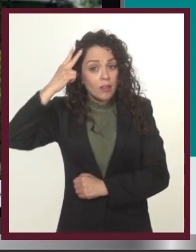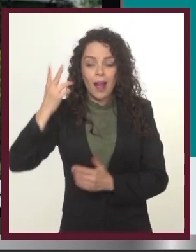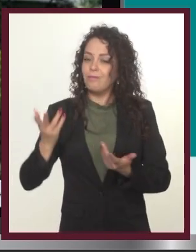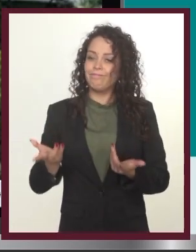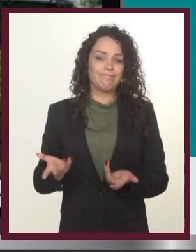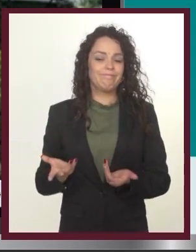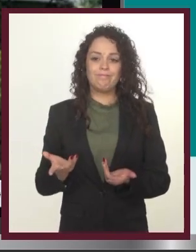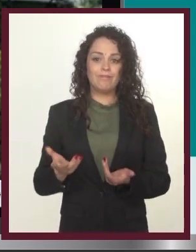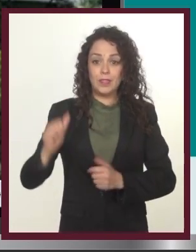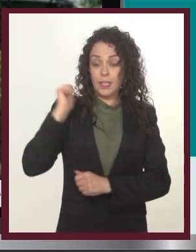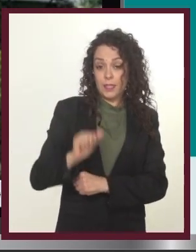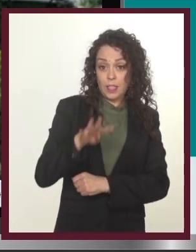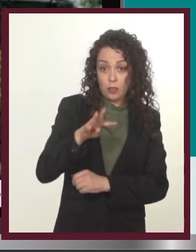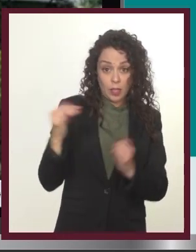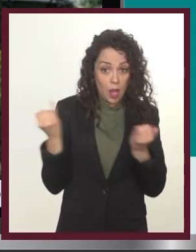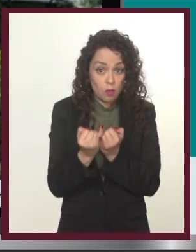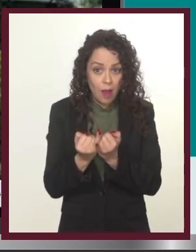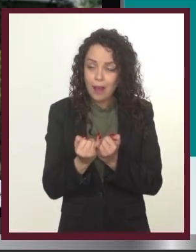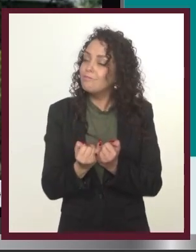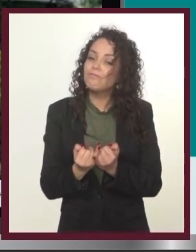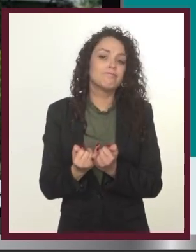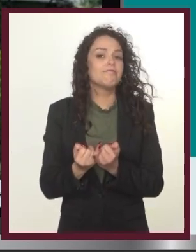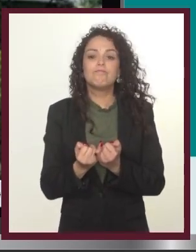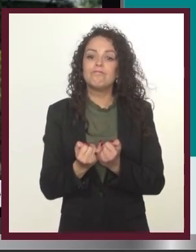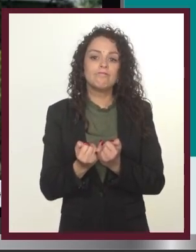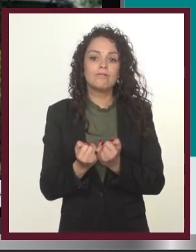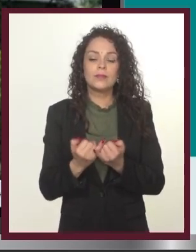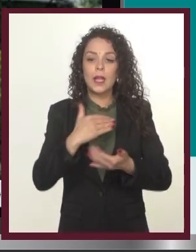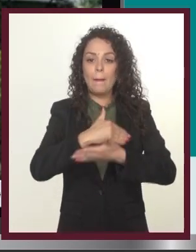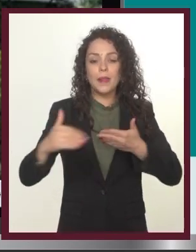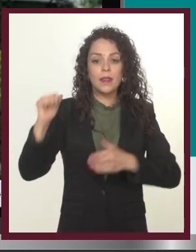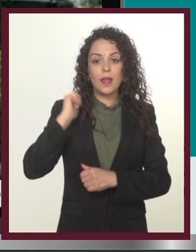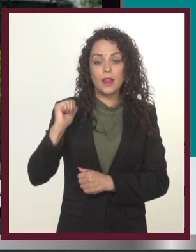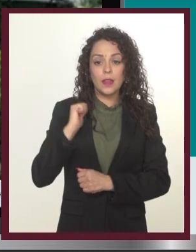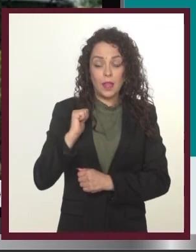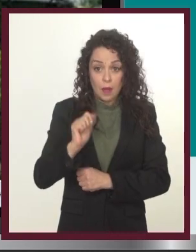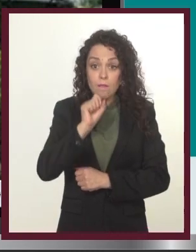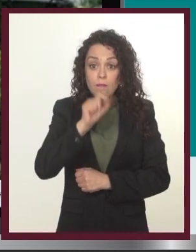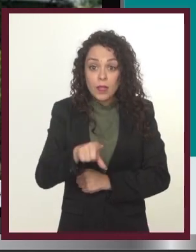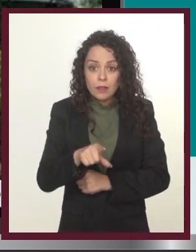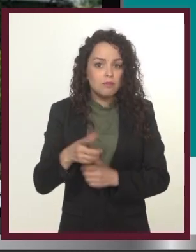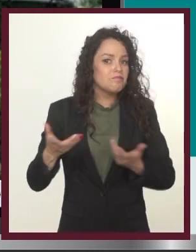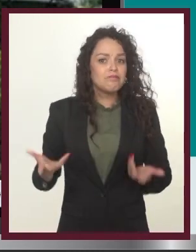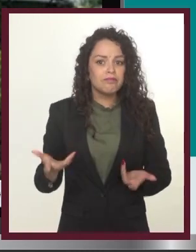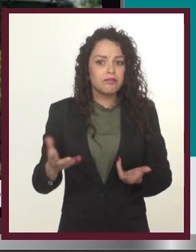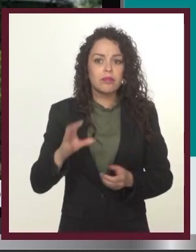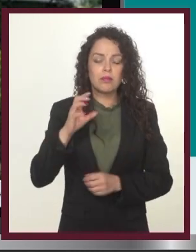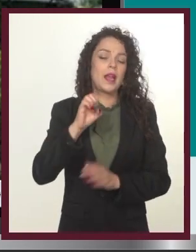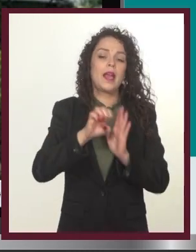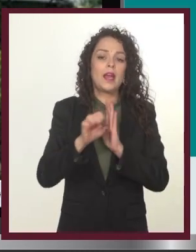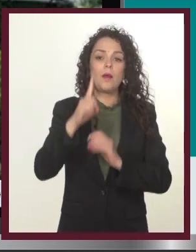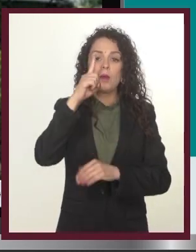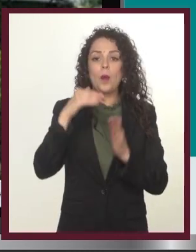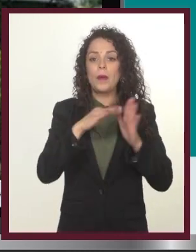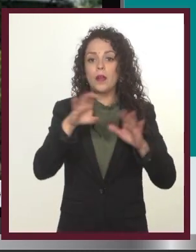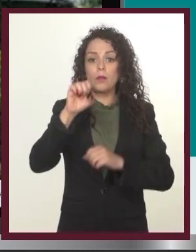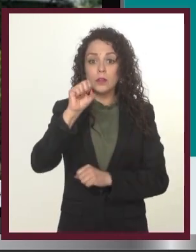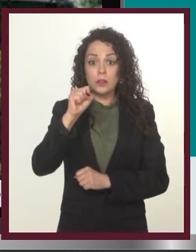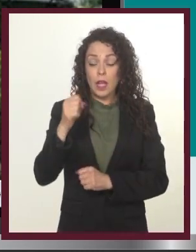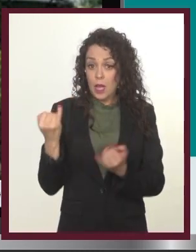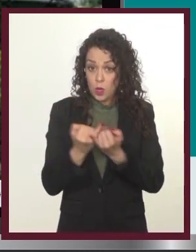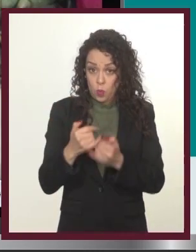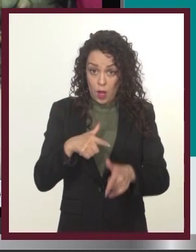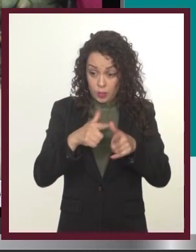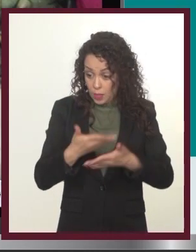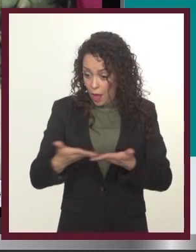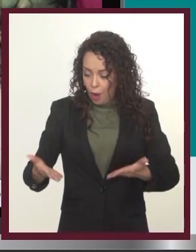o sea, no es la sociedad del siglo XIX, no es la sociedad de mediados del siglo, ni siquiera es la sociedad de los años 60. Ya cambió